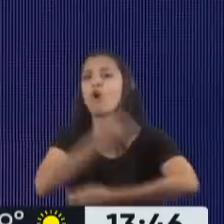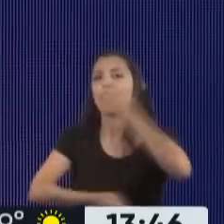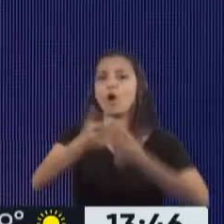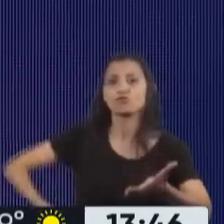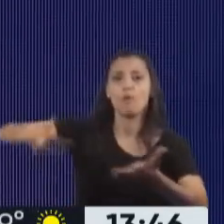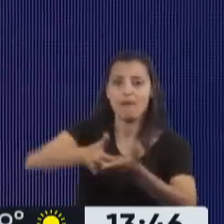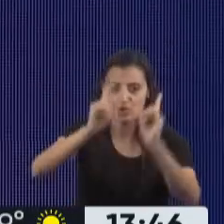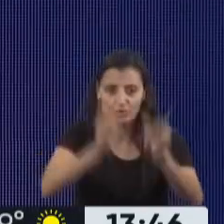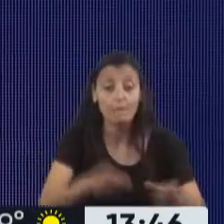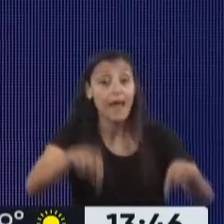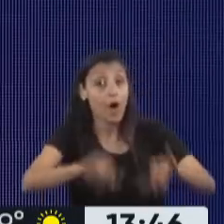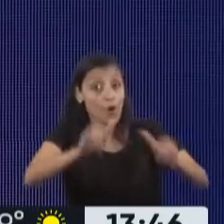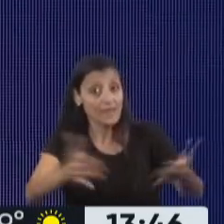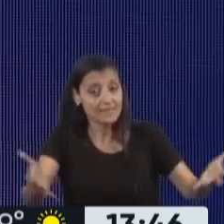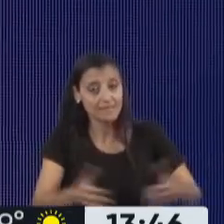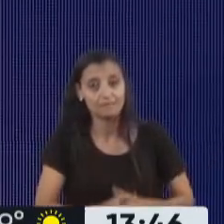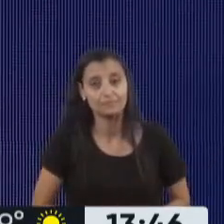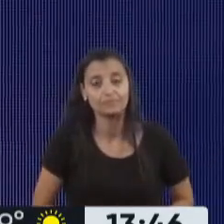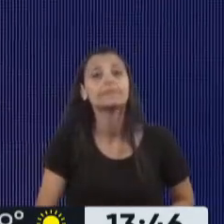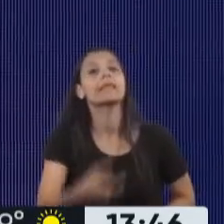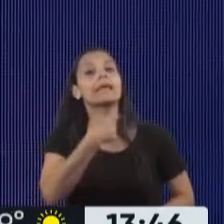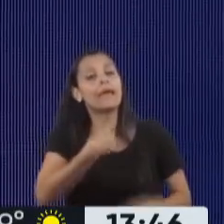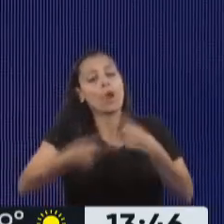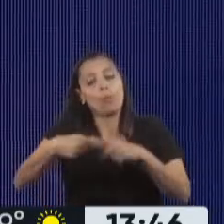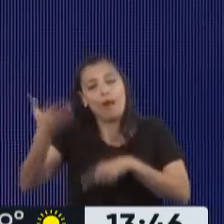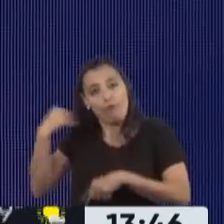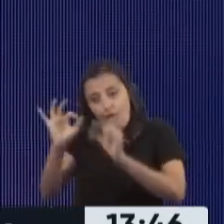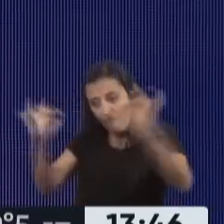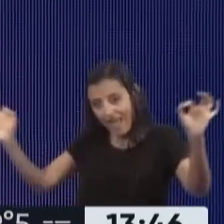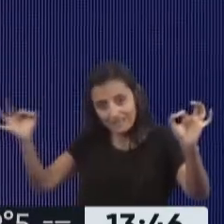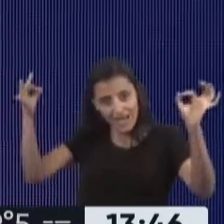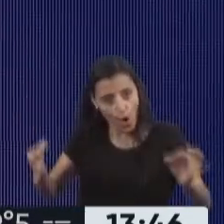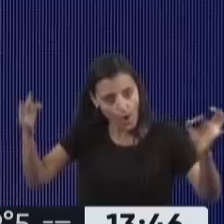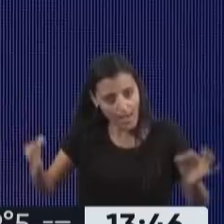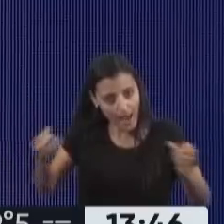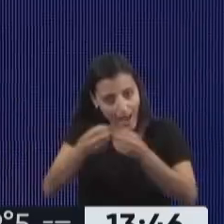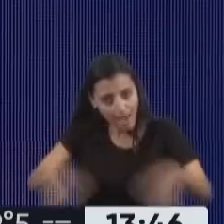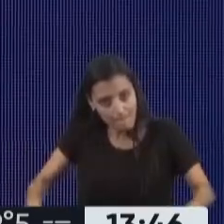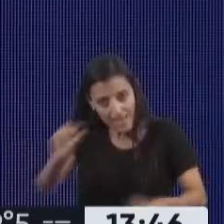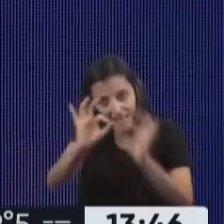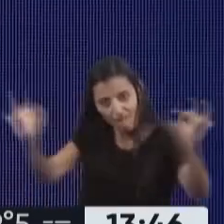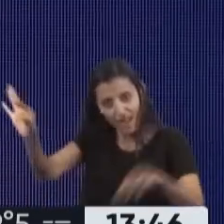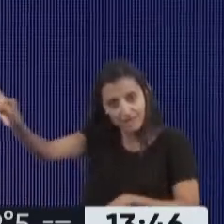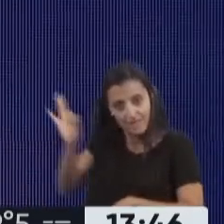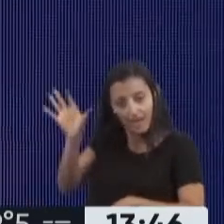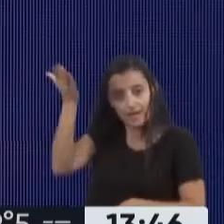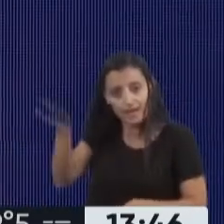Y entonces, ahora sí, quiero volver a la frase original de Pirkei Avot,